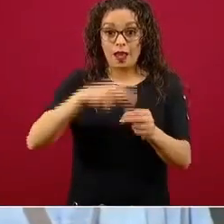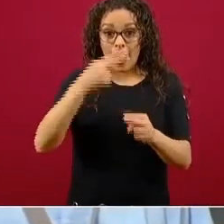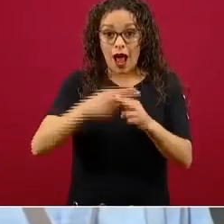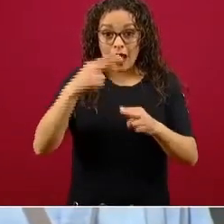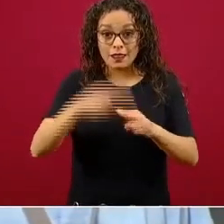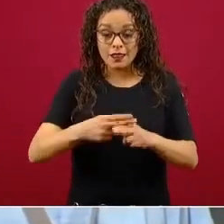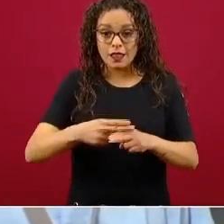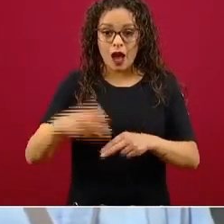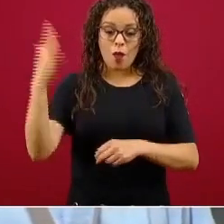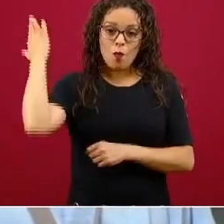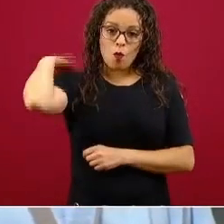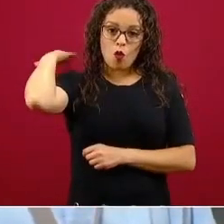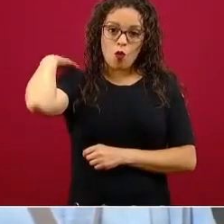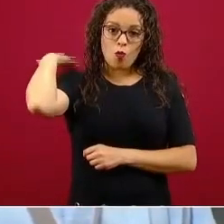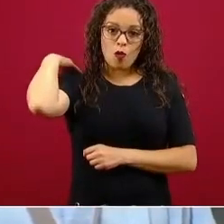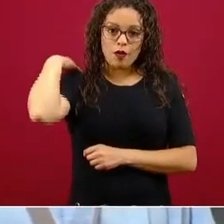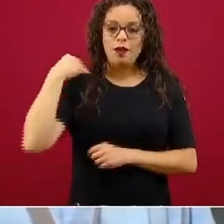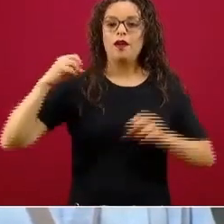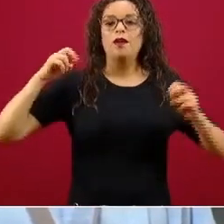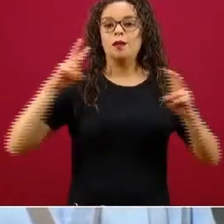aparato respiratorio, los pulmones.